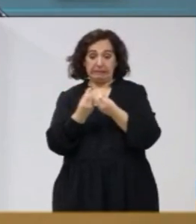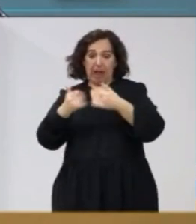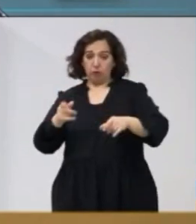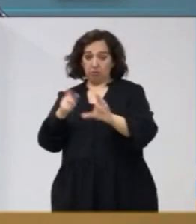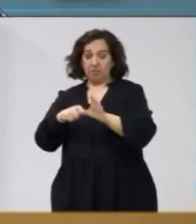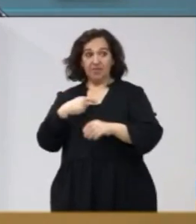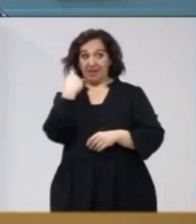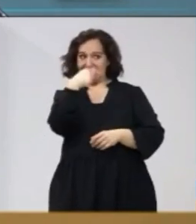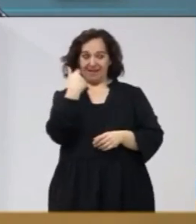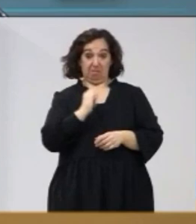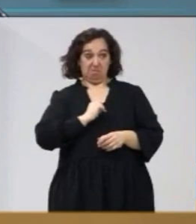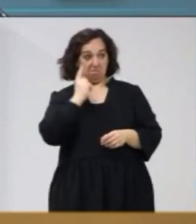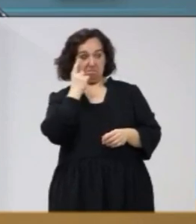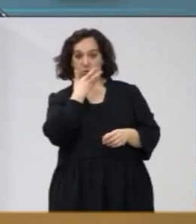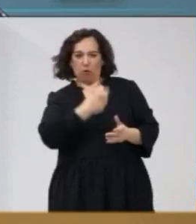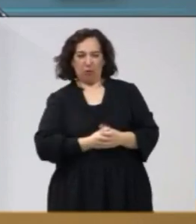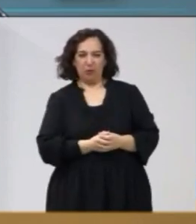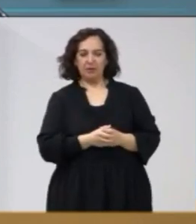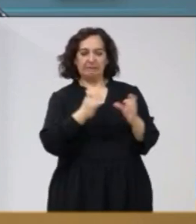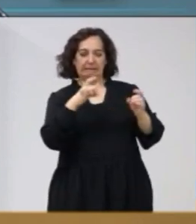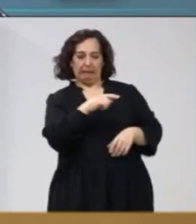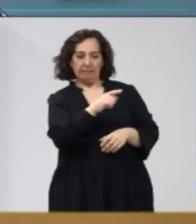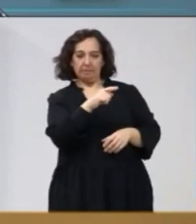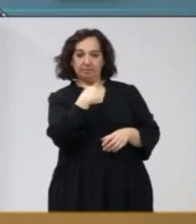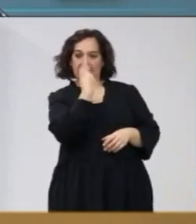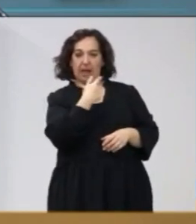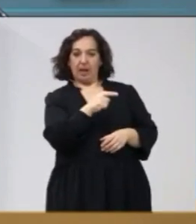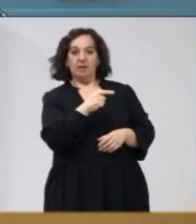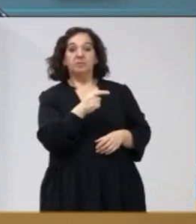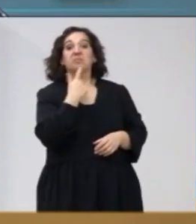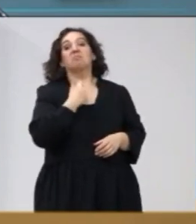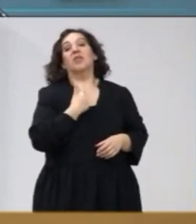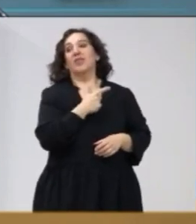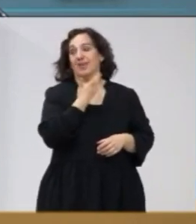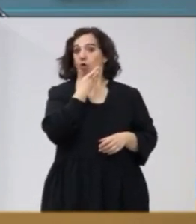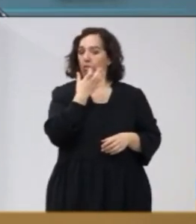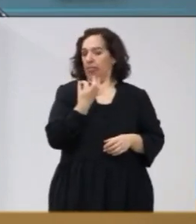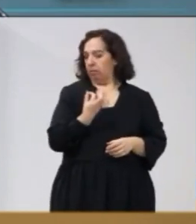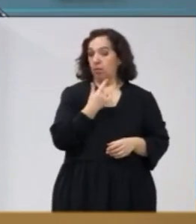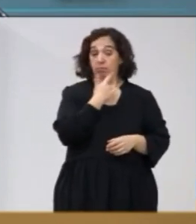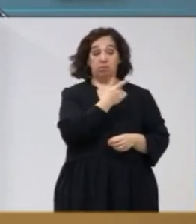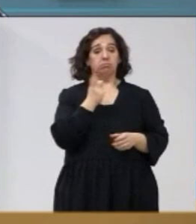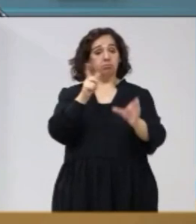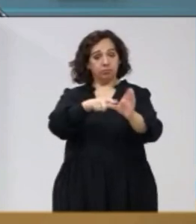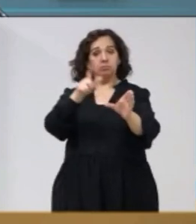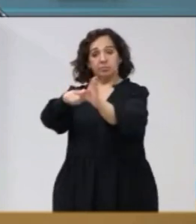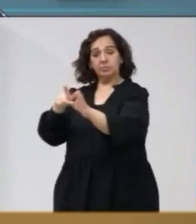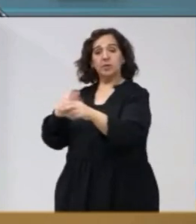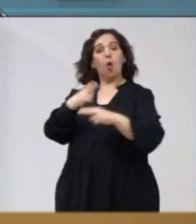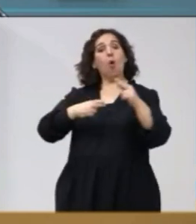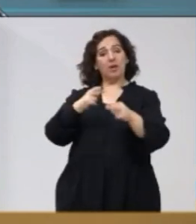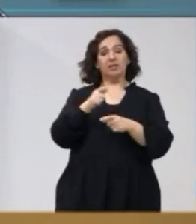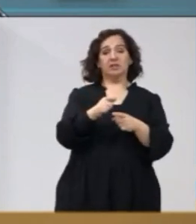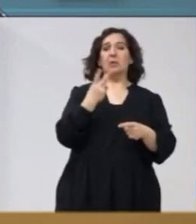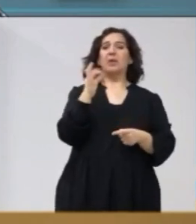su cara, no la identifico. No sé quién es, aunque me dicen que le tengo que conocer porque ha ido a muchas obras, entre